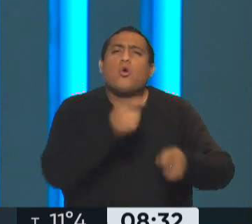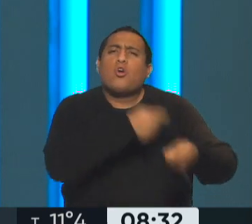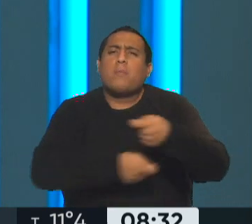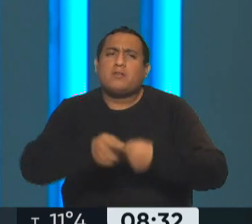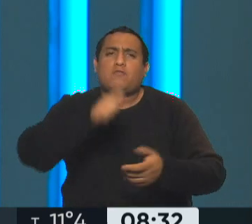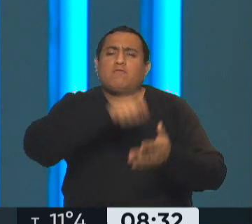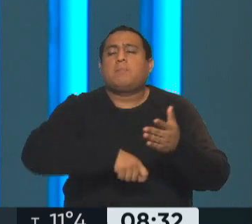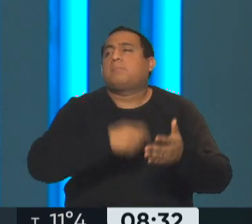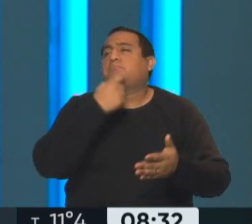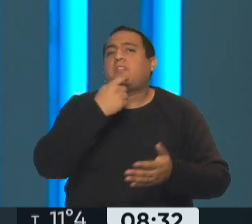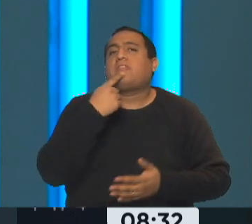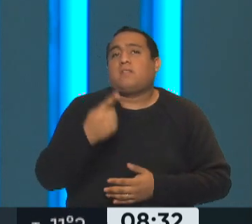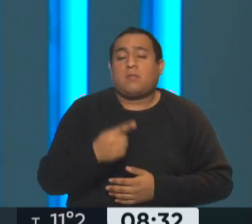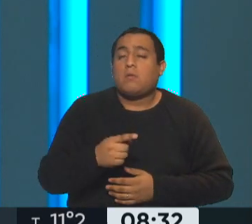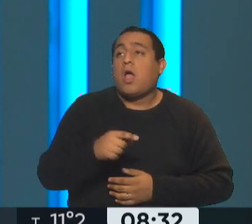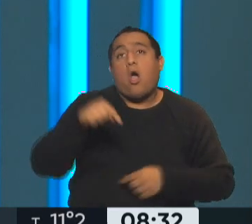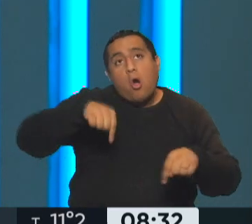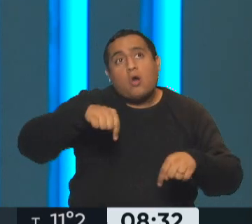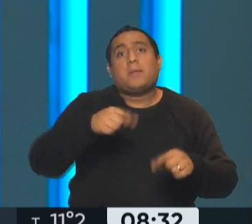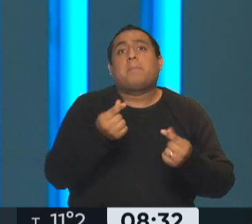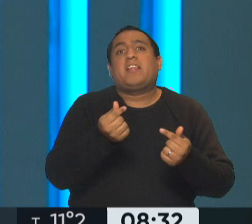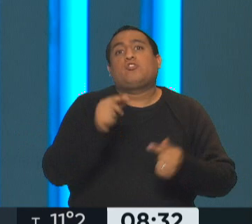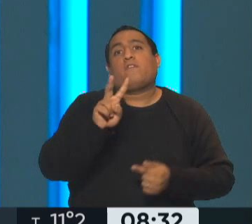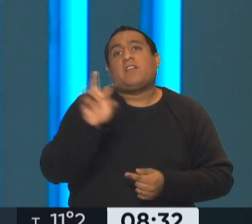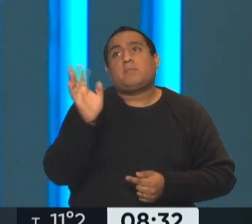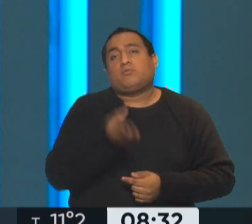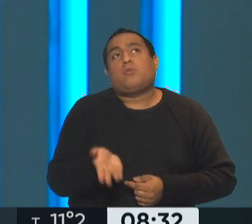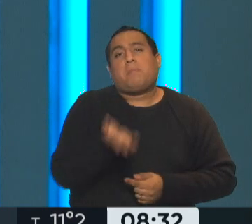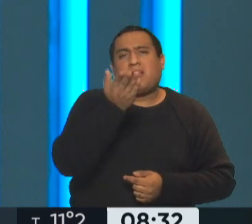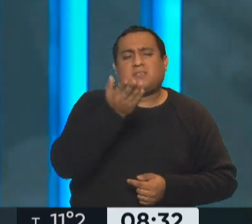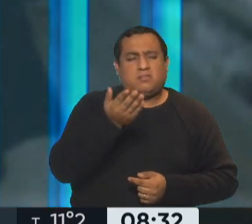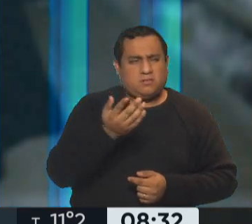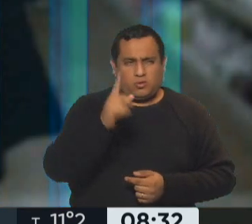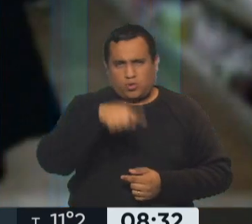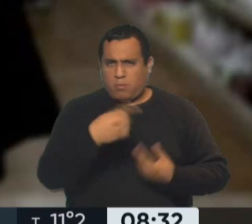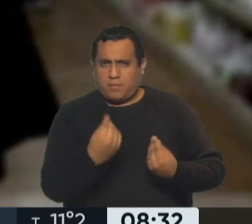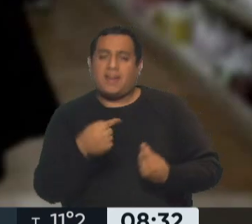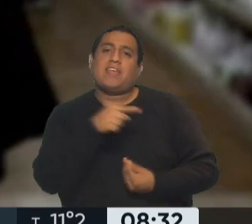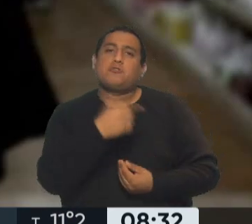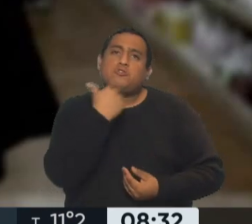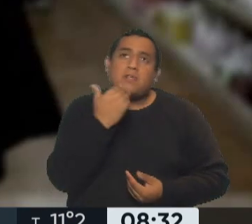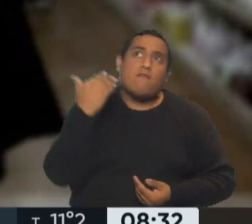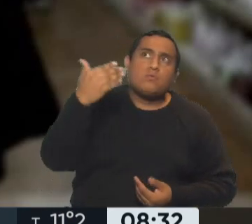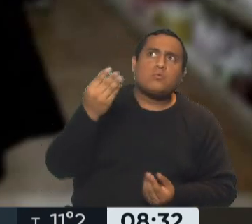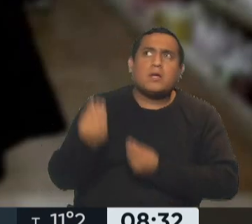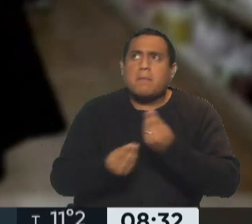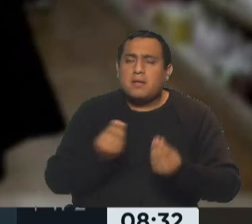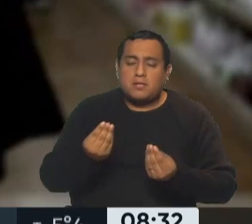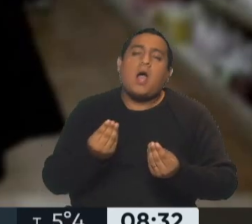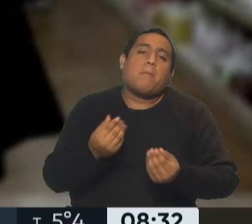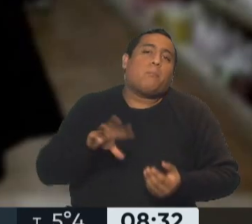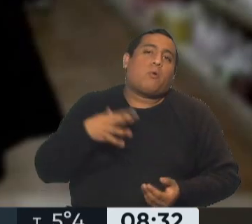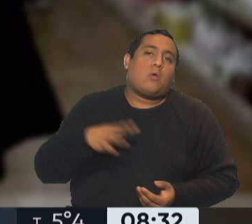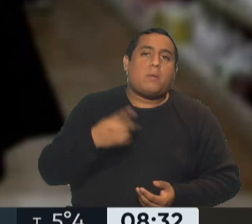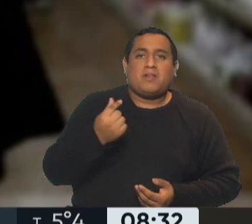ese 20% ¿de dónde surge? Imagino que parte de la respuesta viene por el lado de la incertidumbre. Y una vez que se aclara esa incertidumbre, si es que